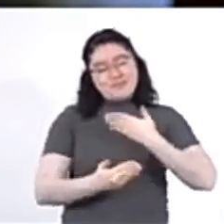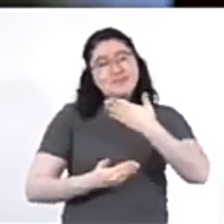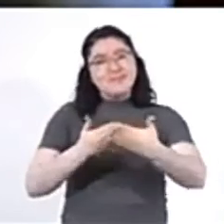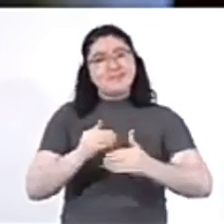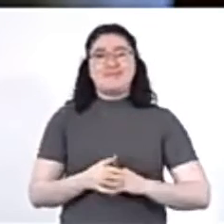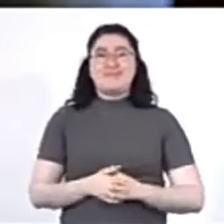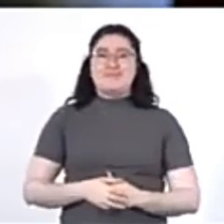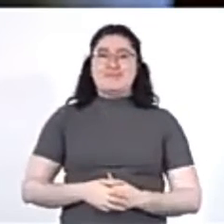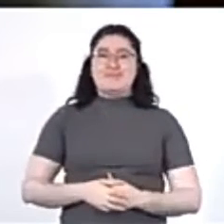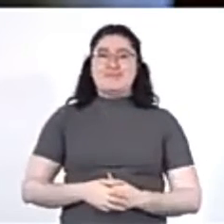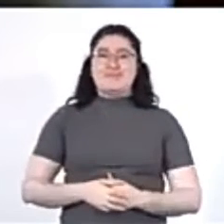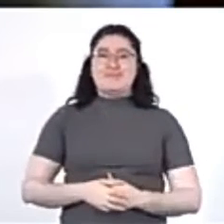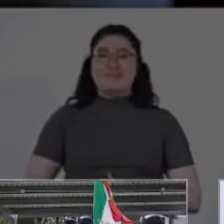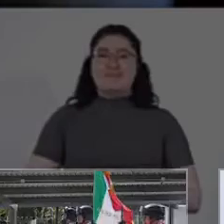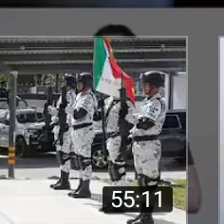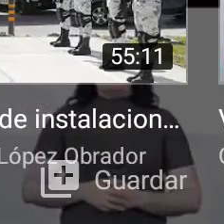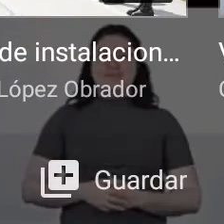adelante.